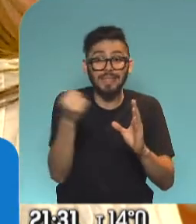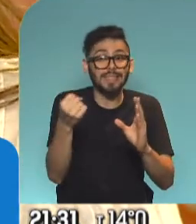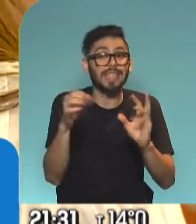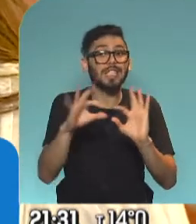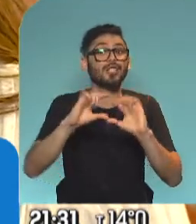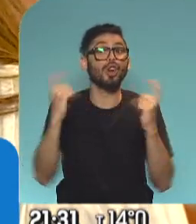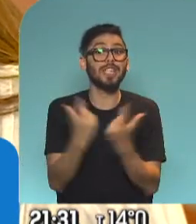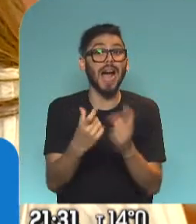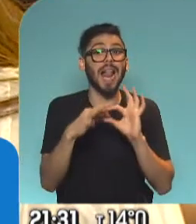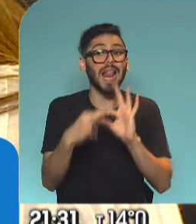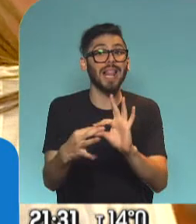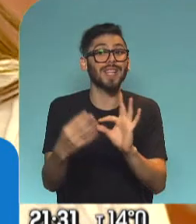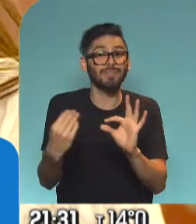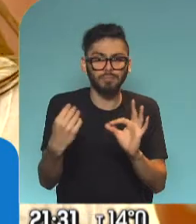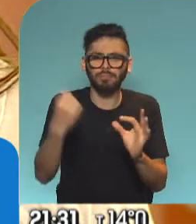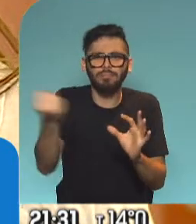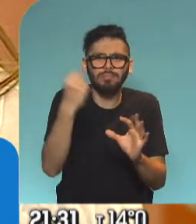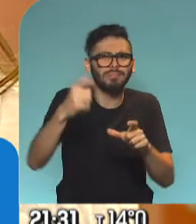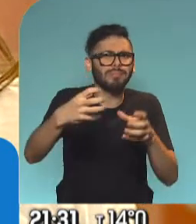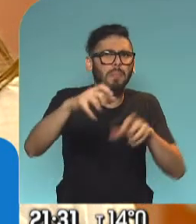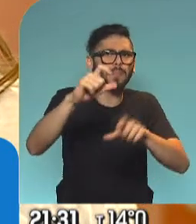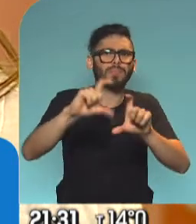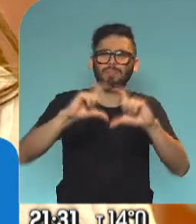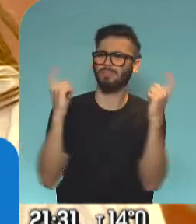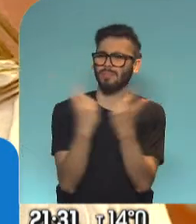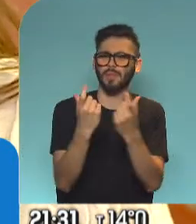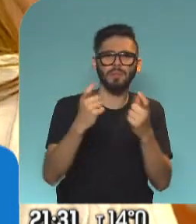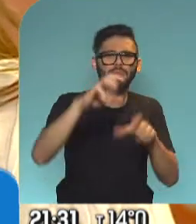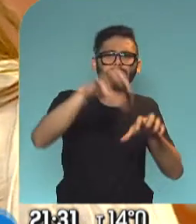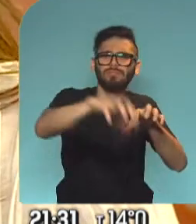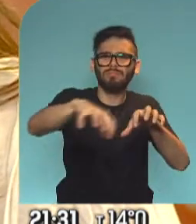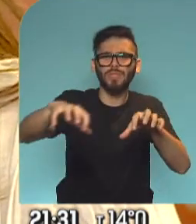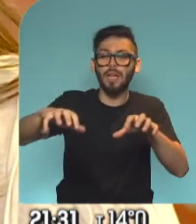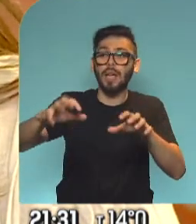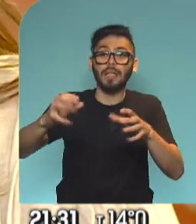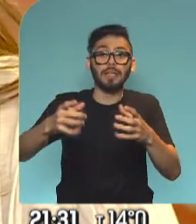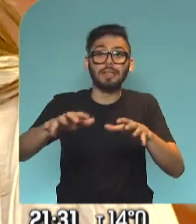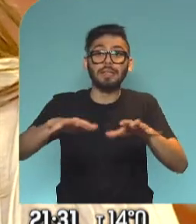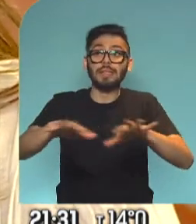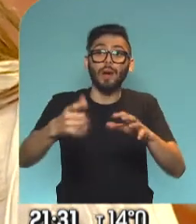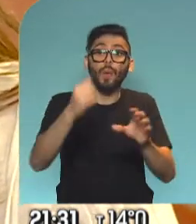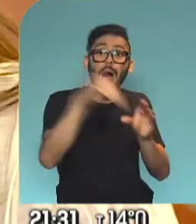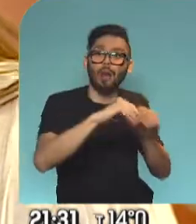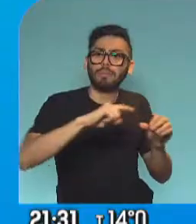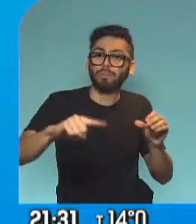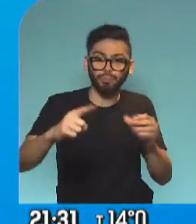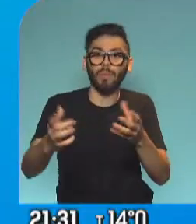Porque pensamos en cómo incorporar a todos estos sectores de la población que por ahí están afuera de cualquier sistema bancario.